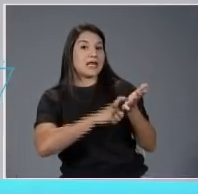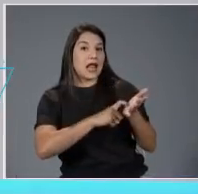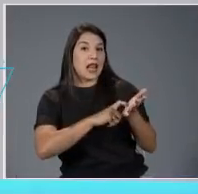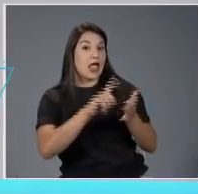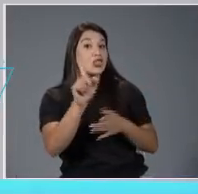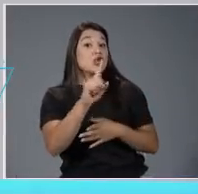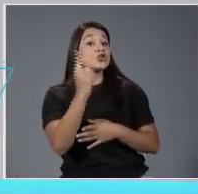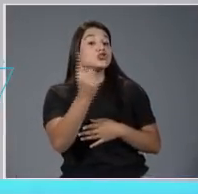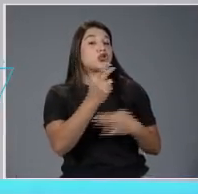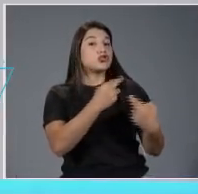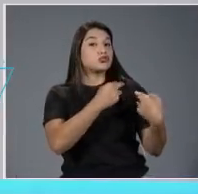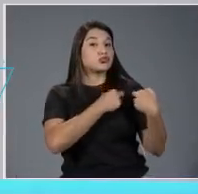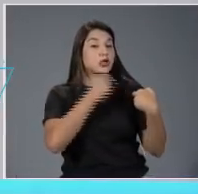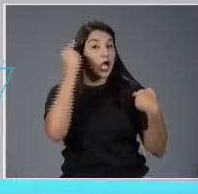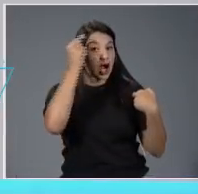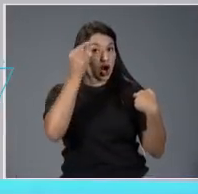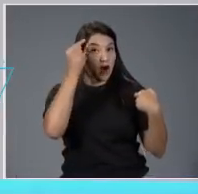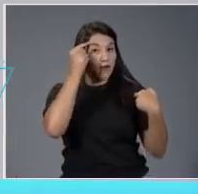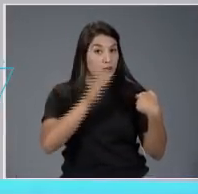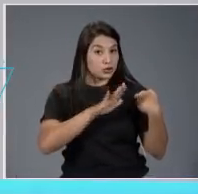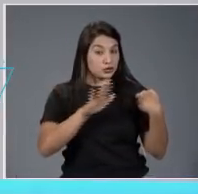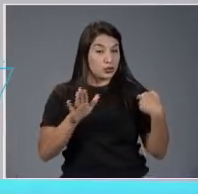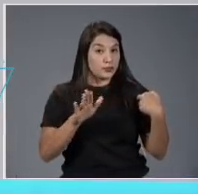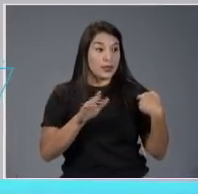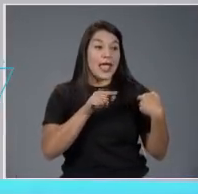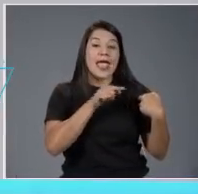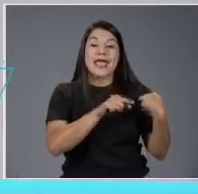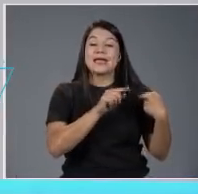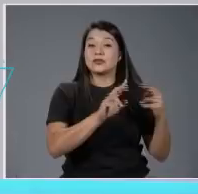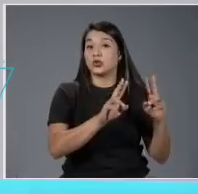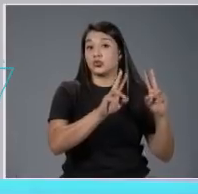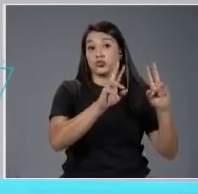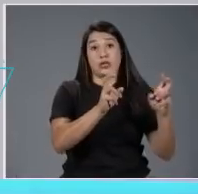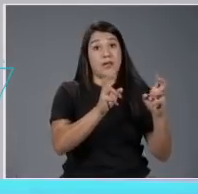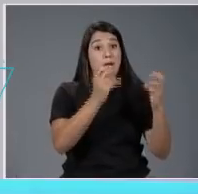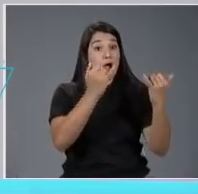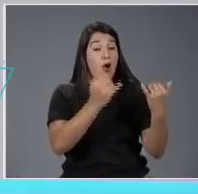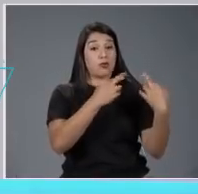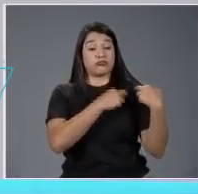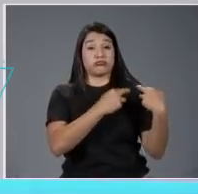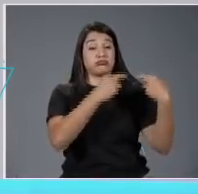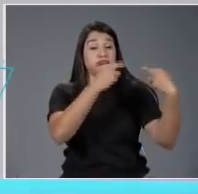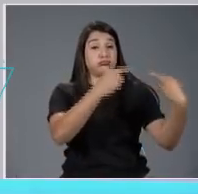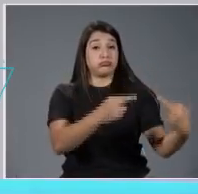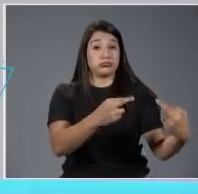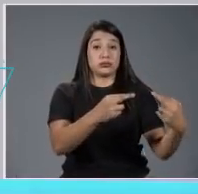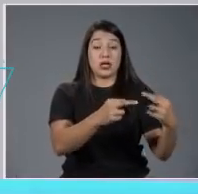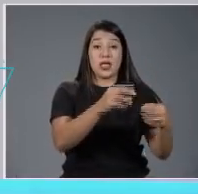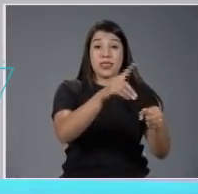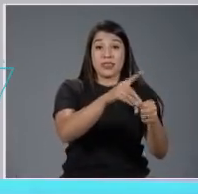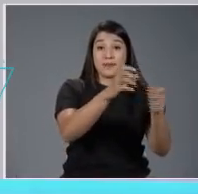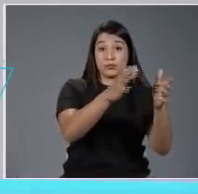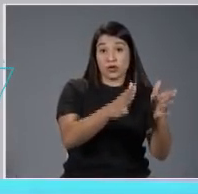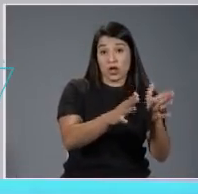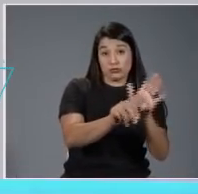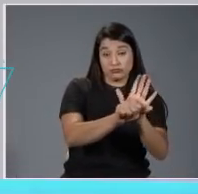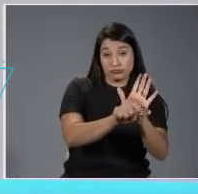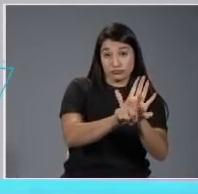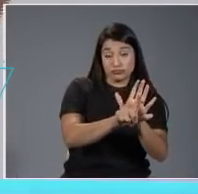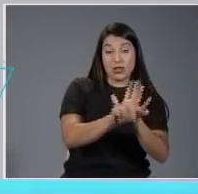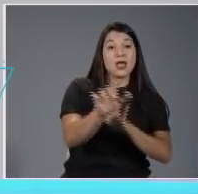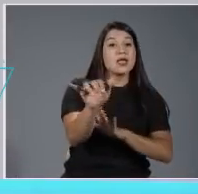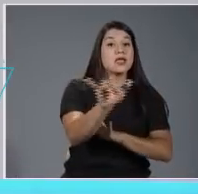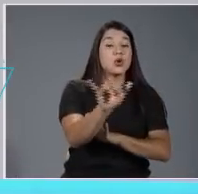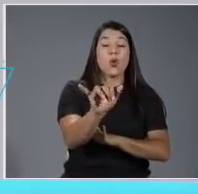Poder Ejecutivo, es un tema esencialmente ahora depositado en las manos y la responsabilidad de los diputados y las diputadas, igual